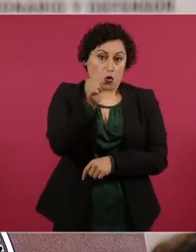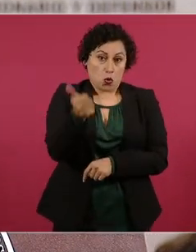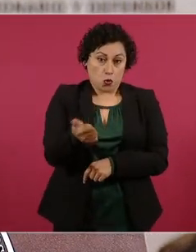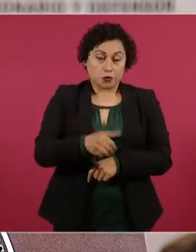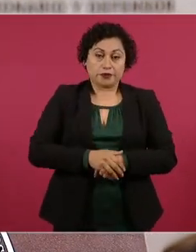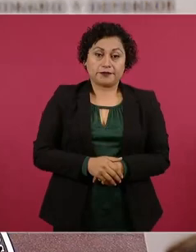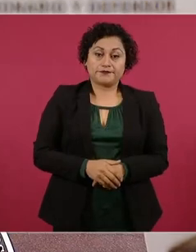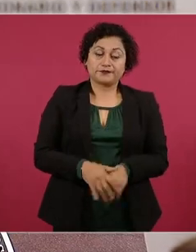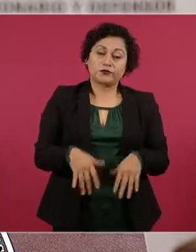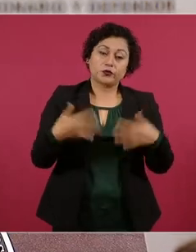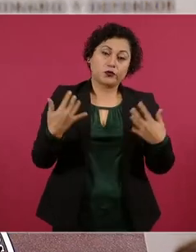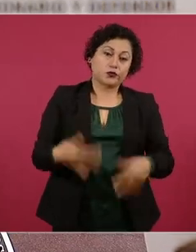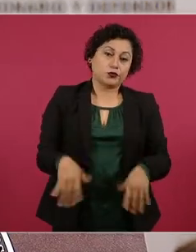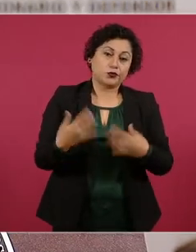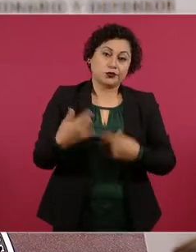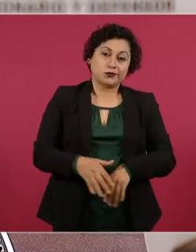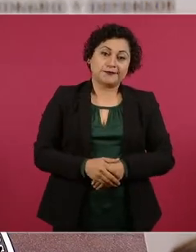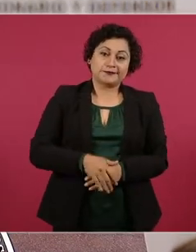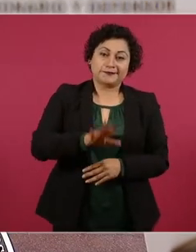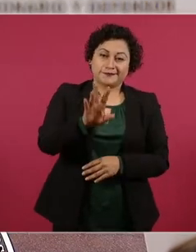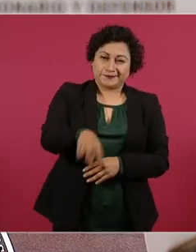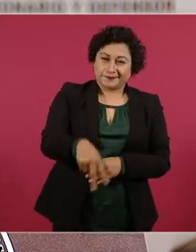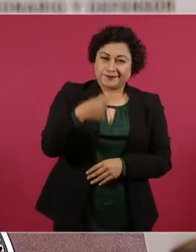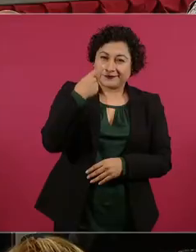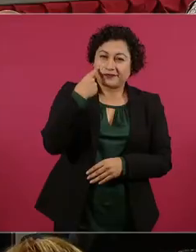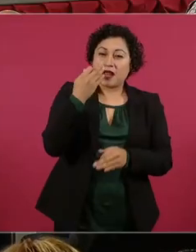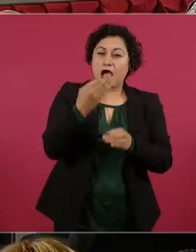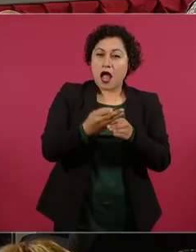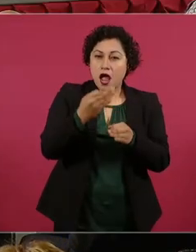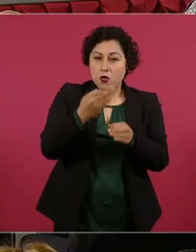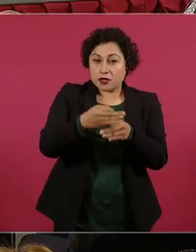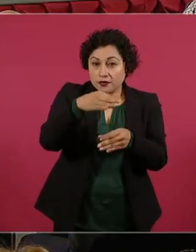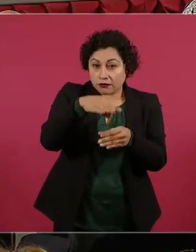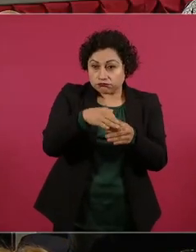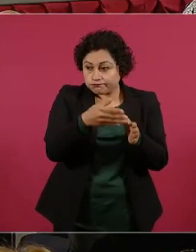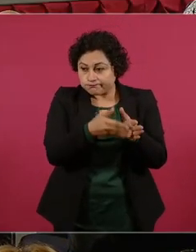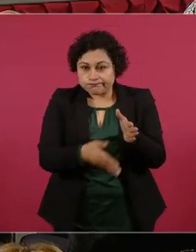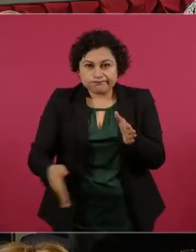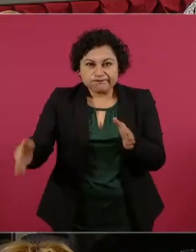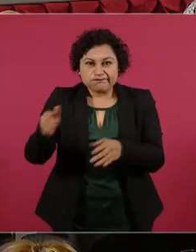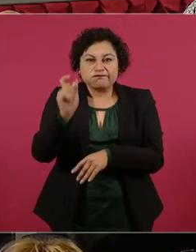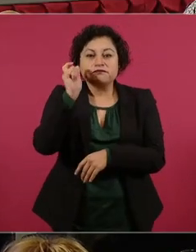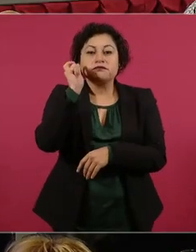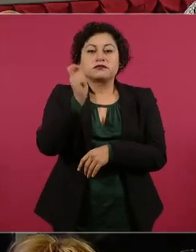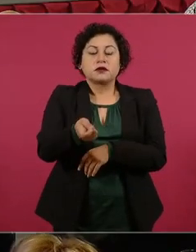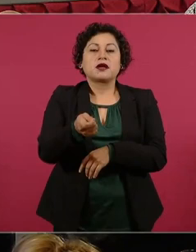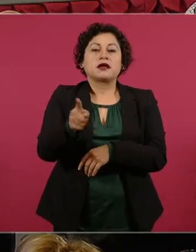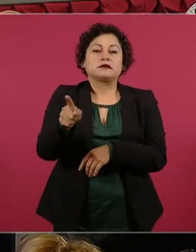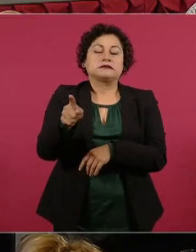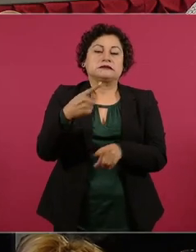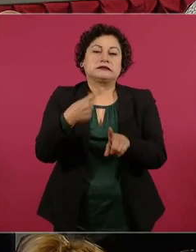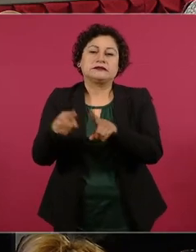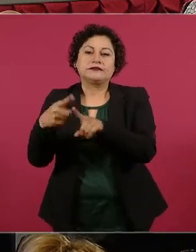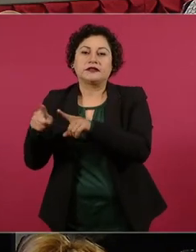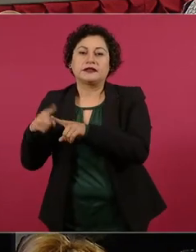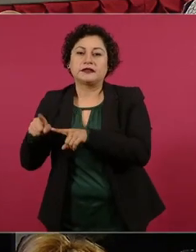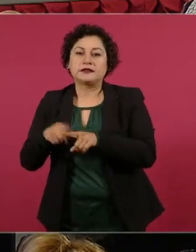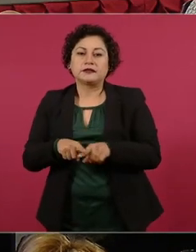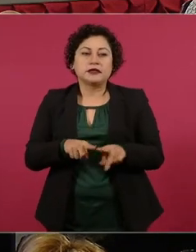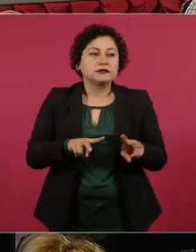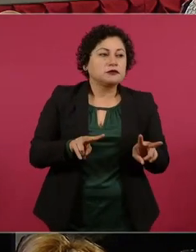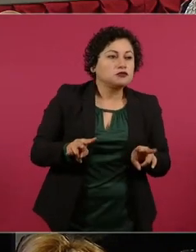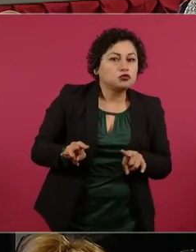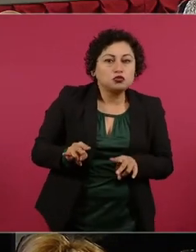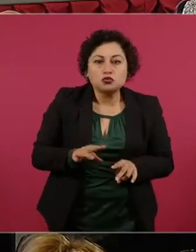Son tiempos de sopilotes digitales. Con tweets de la. Perdón, vamos a